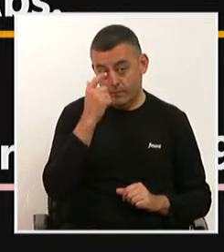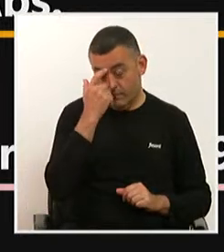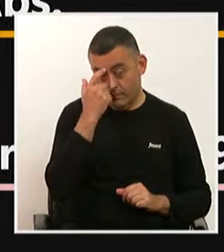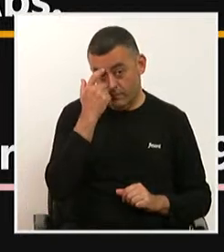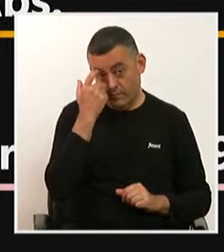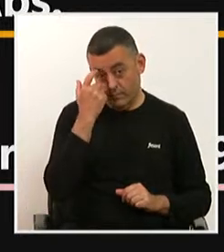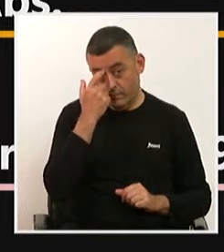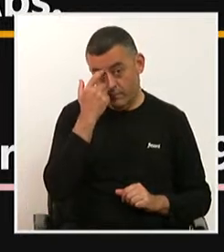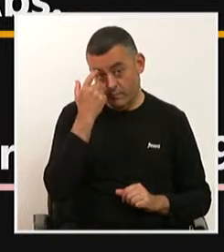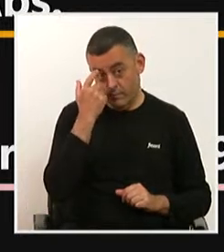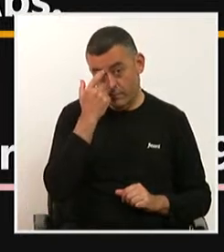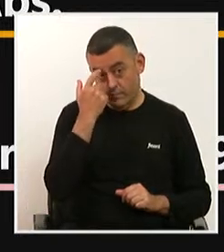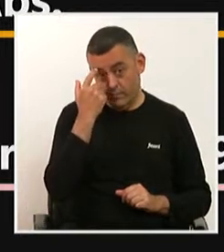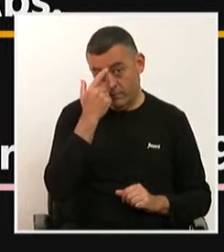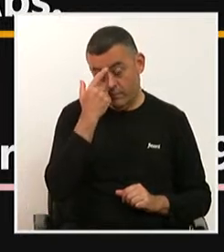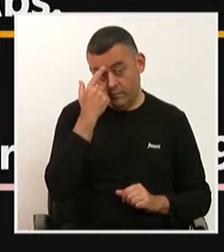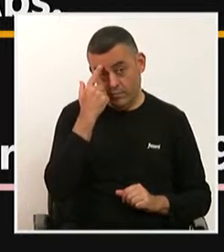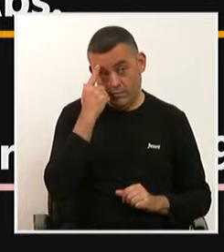iniciativa